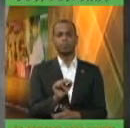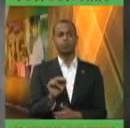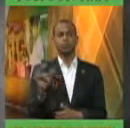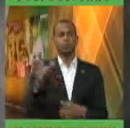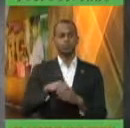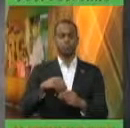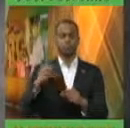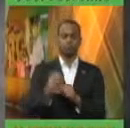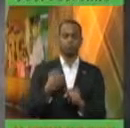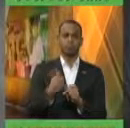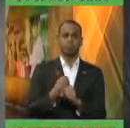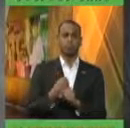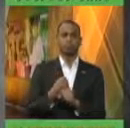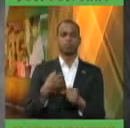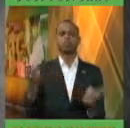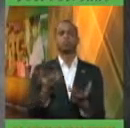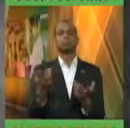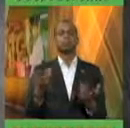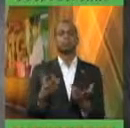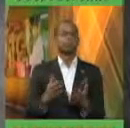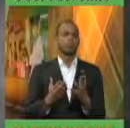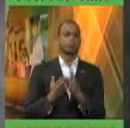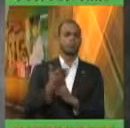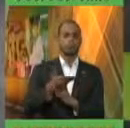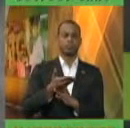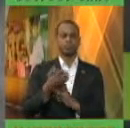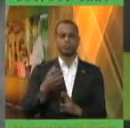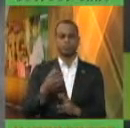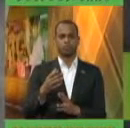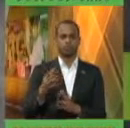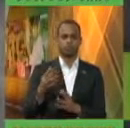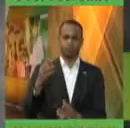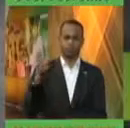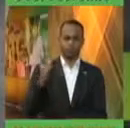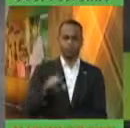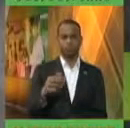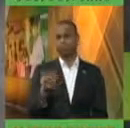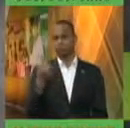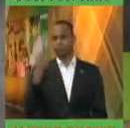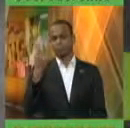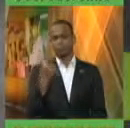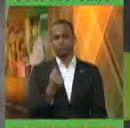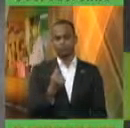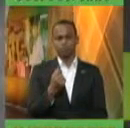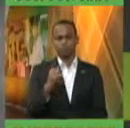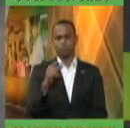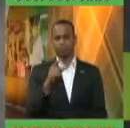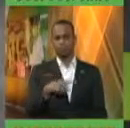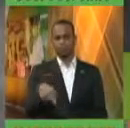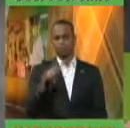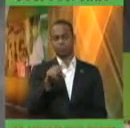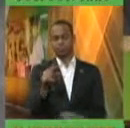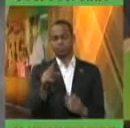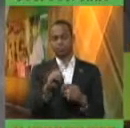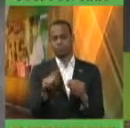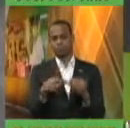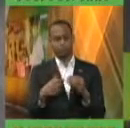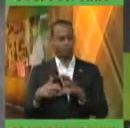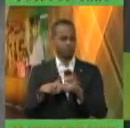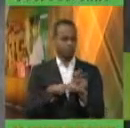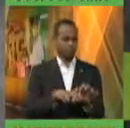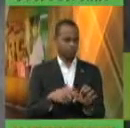tarea de lo que tiene que ver la accesibilidad infraestructura o sea porque no estamos hablando del aspecto de transporte ni